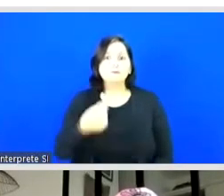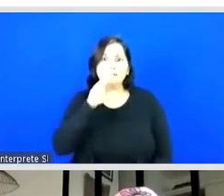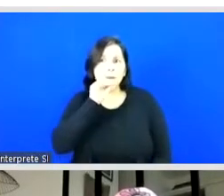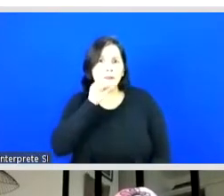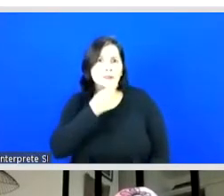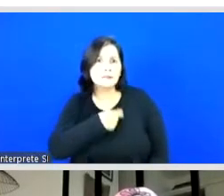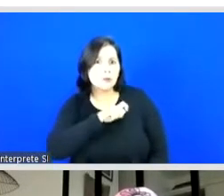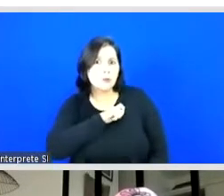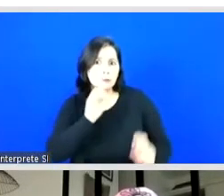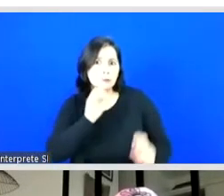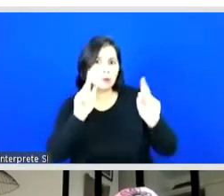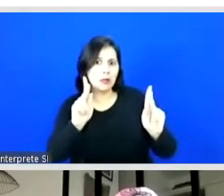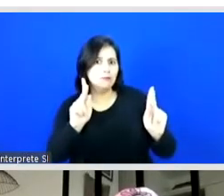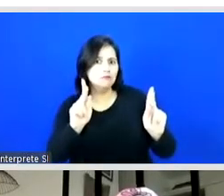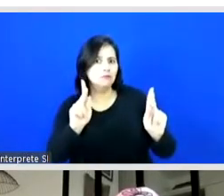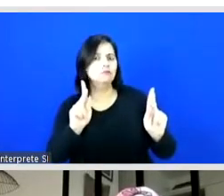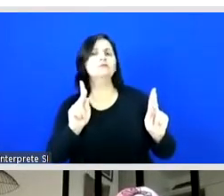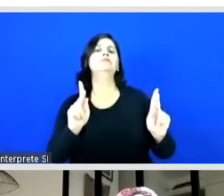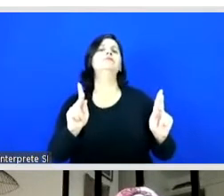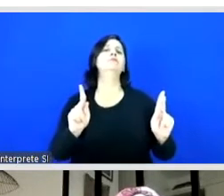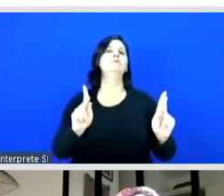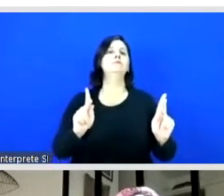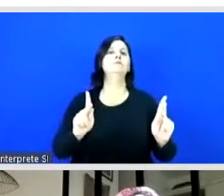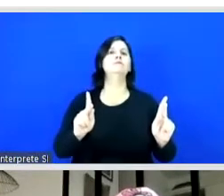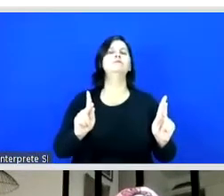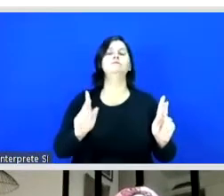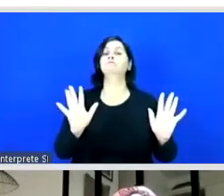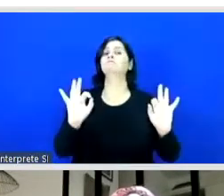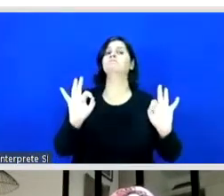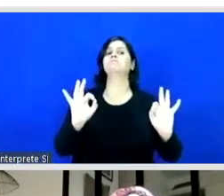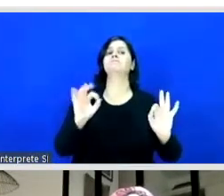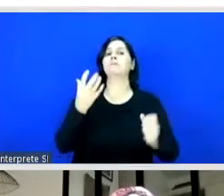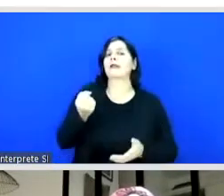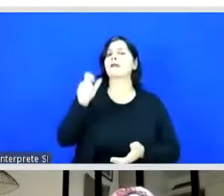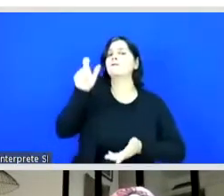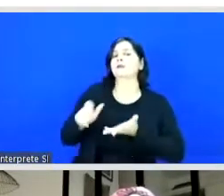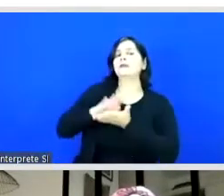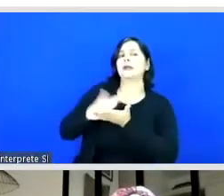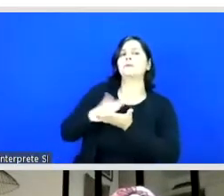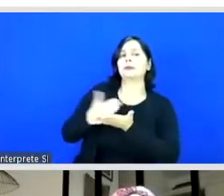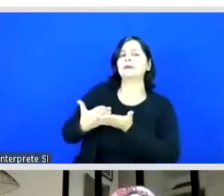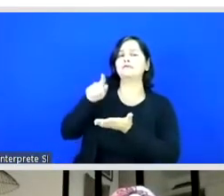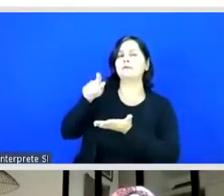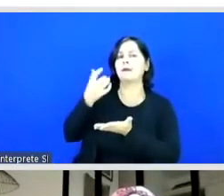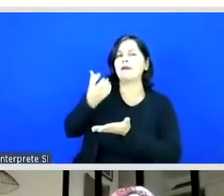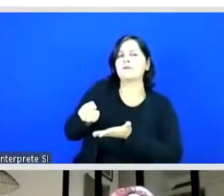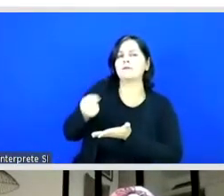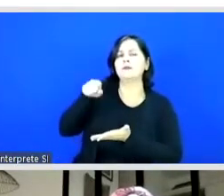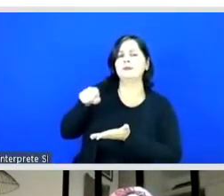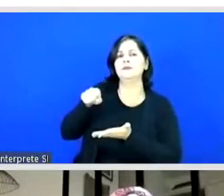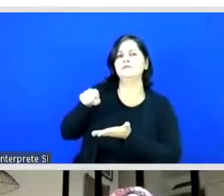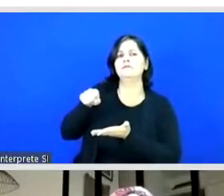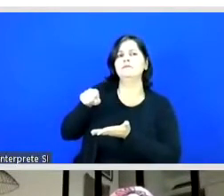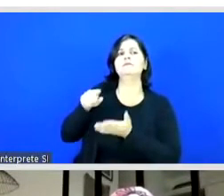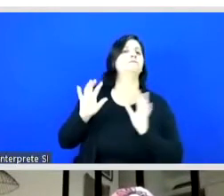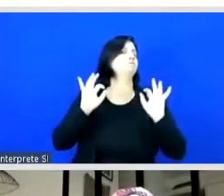So Miriam, voy a hablar en español. Me gusta estar el día de hoy. Es un privilegio para mí muy